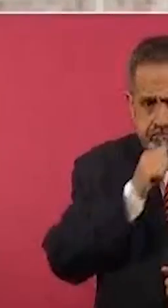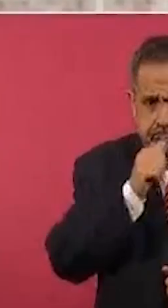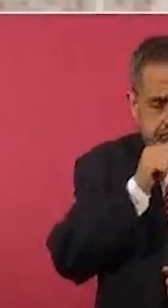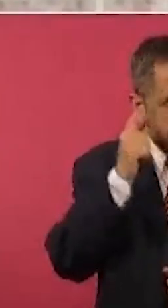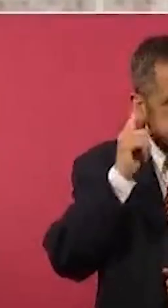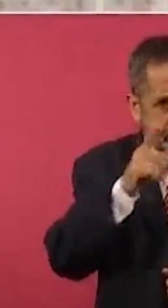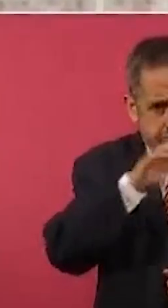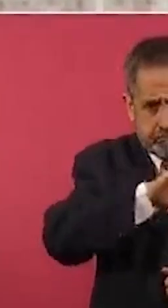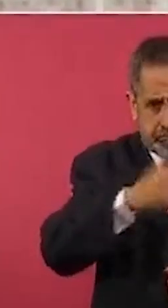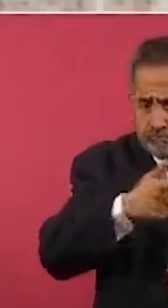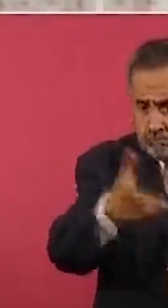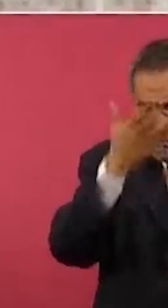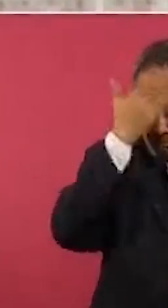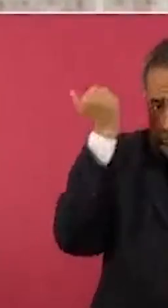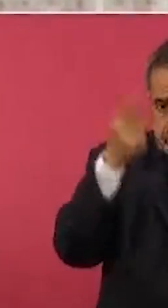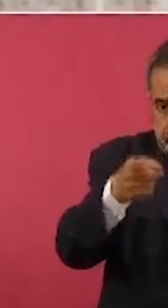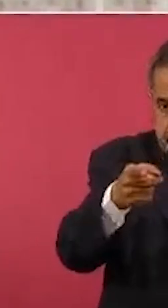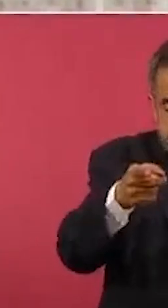No sabía.